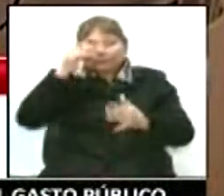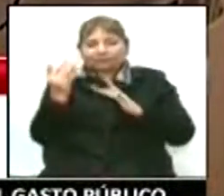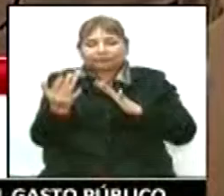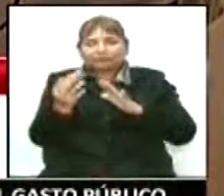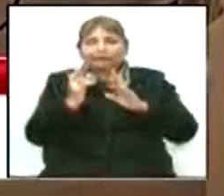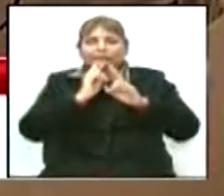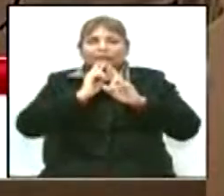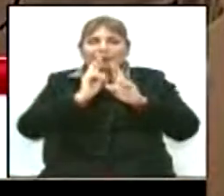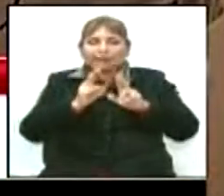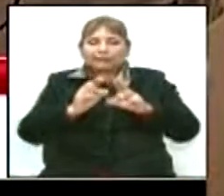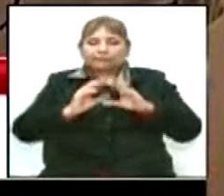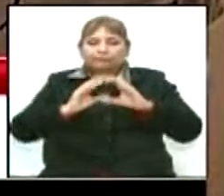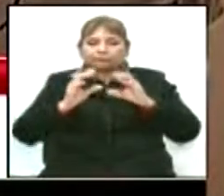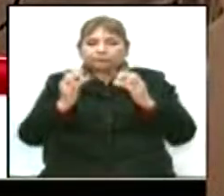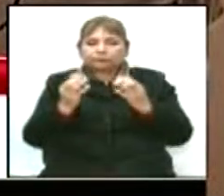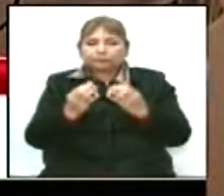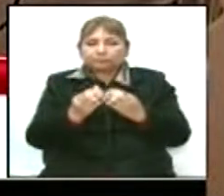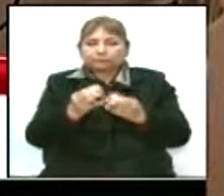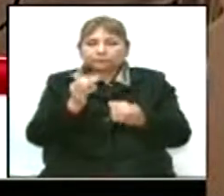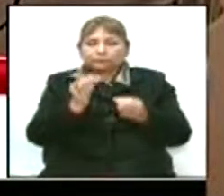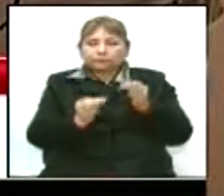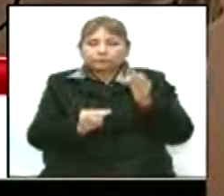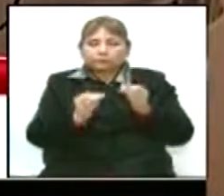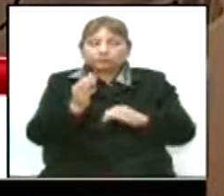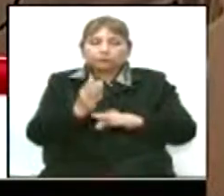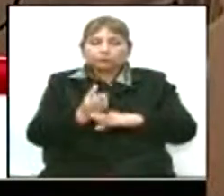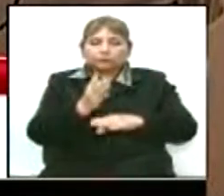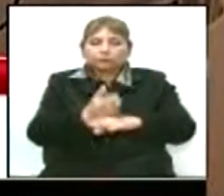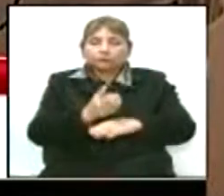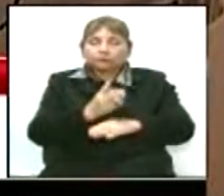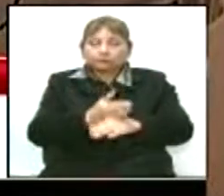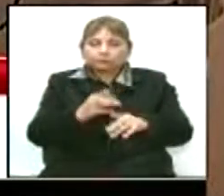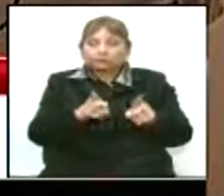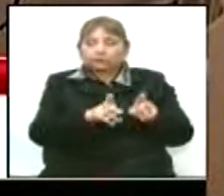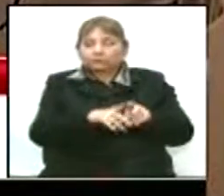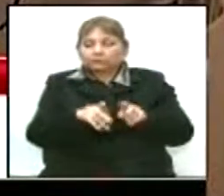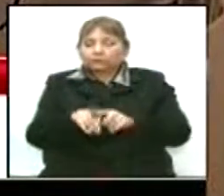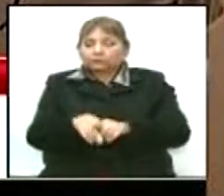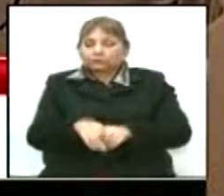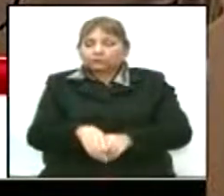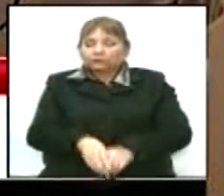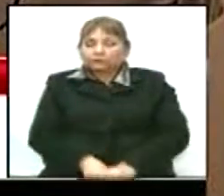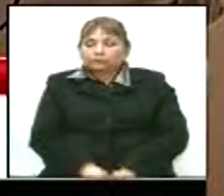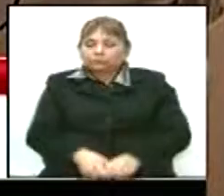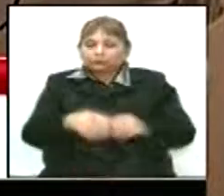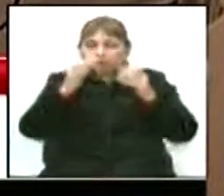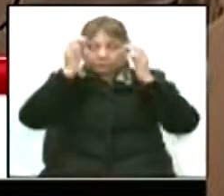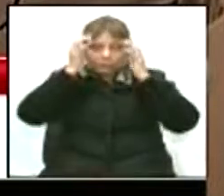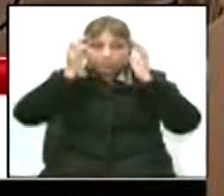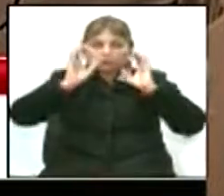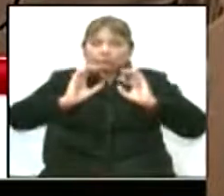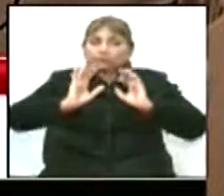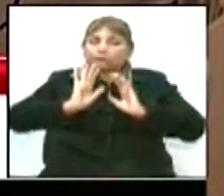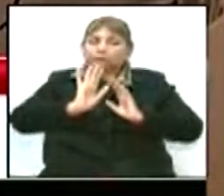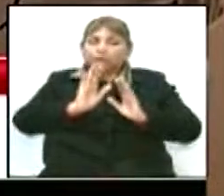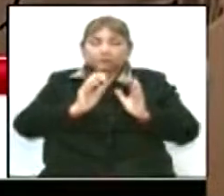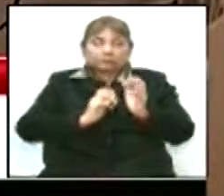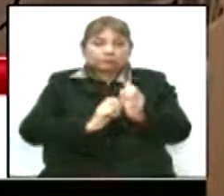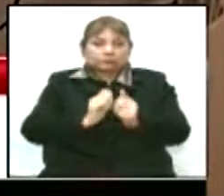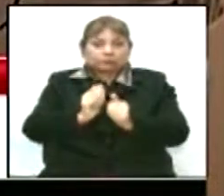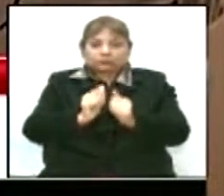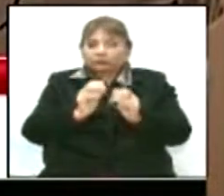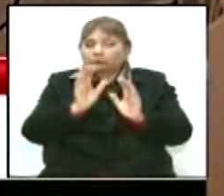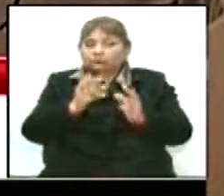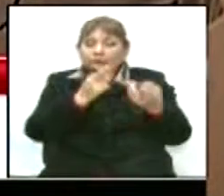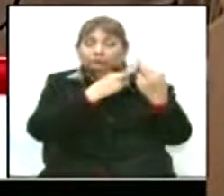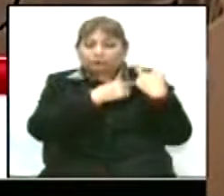tanto la Comisión de Justicia ha avanzado también de acuerdo a sus competencias y sobre todo